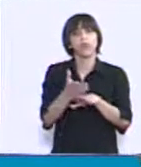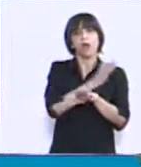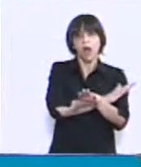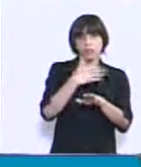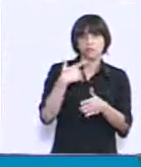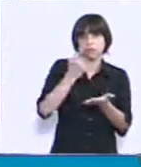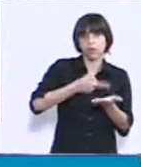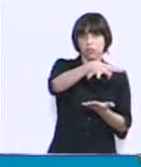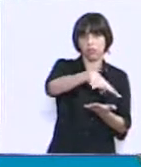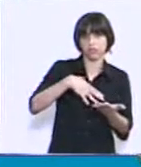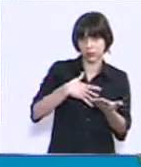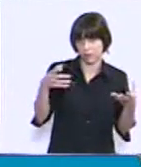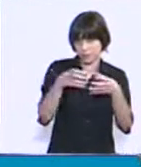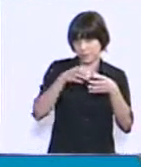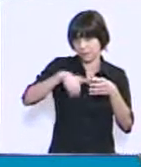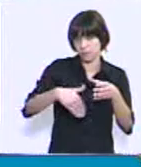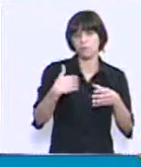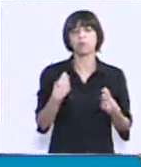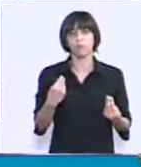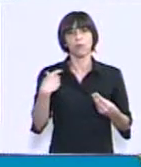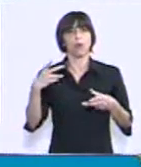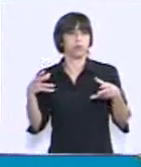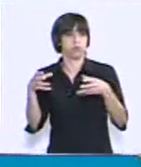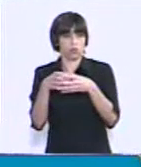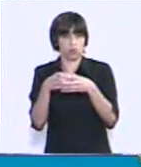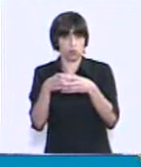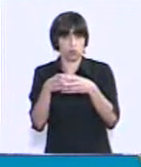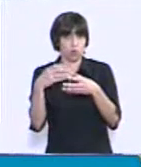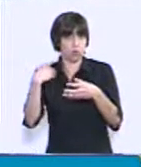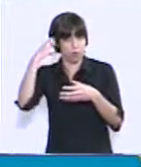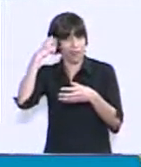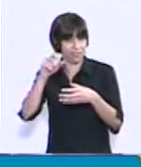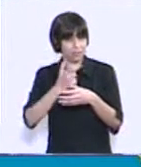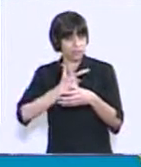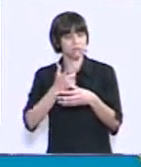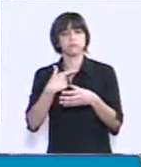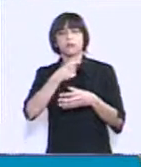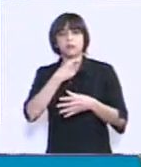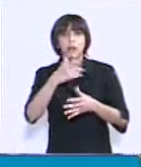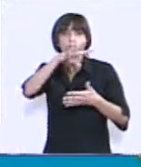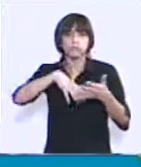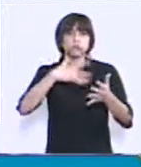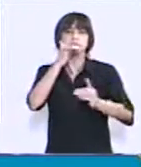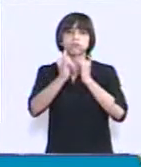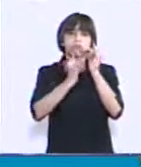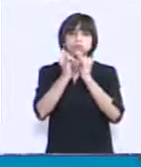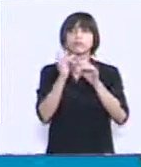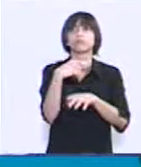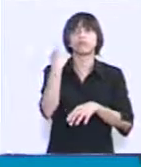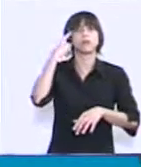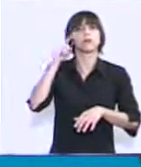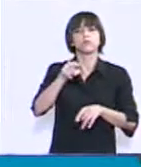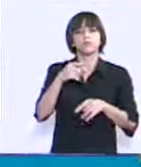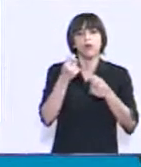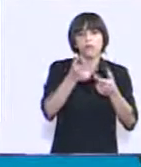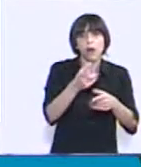minoría para dejar sentado el bloque de la Unión Cívica Radical en lo que entendemos que es una extensión de derechos